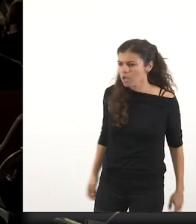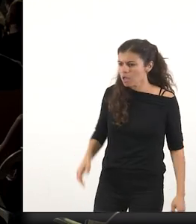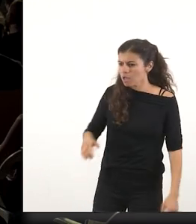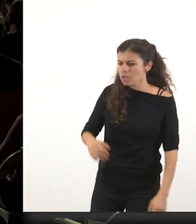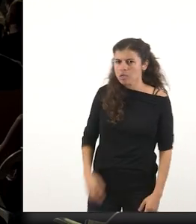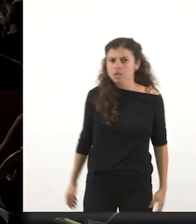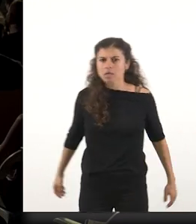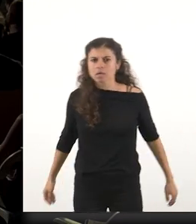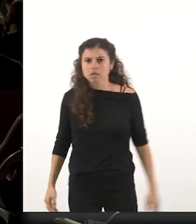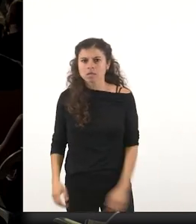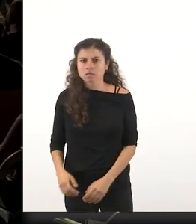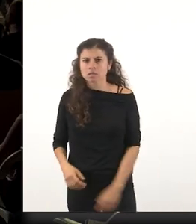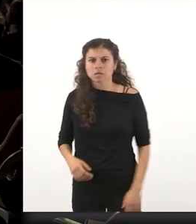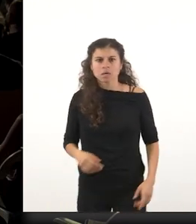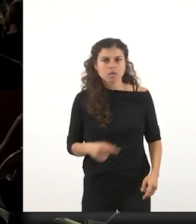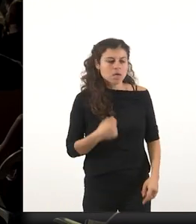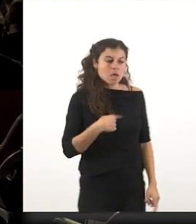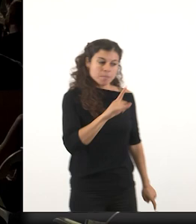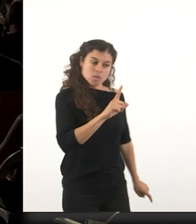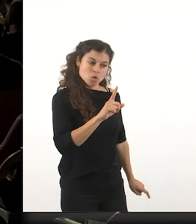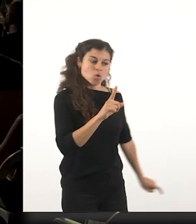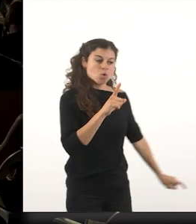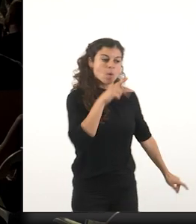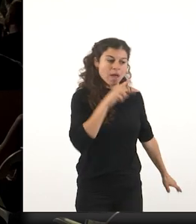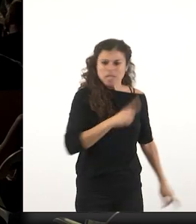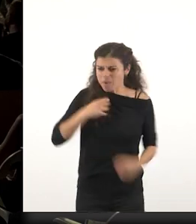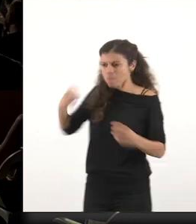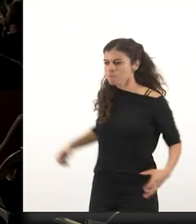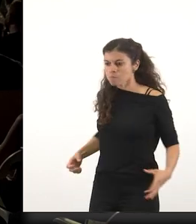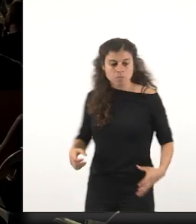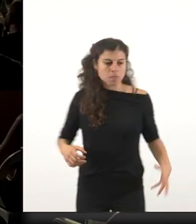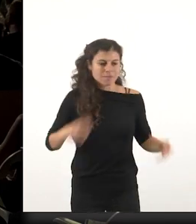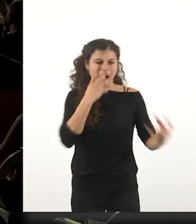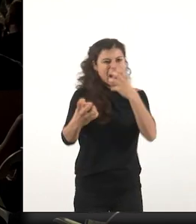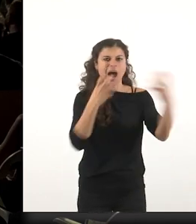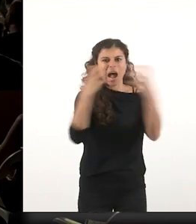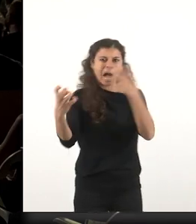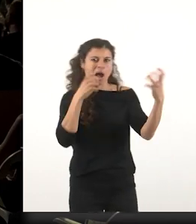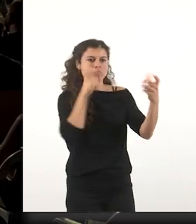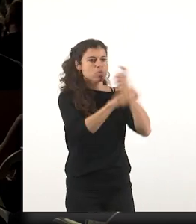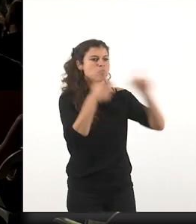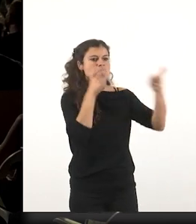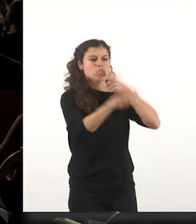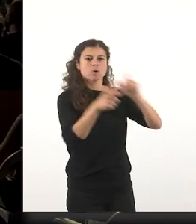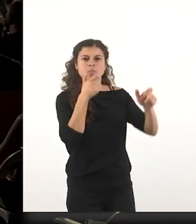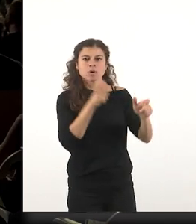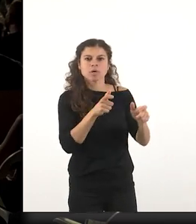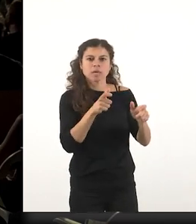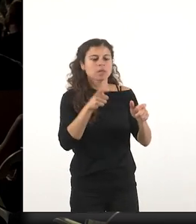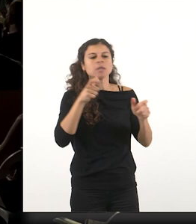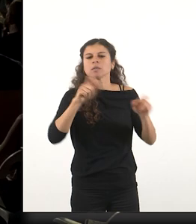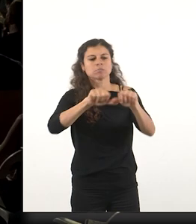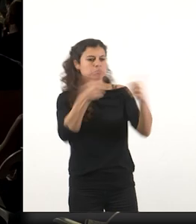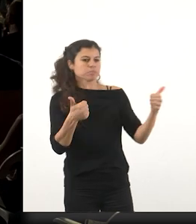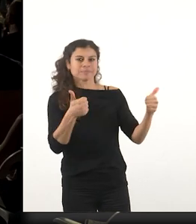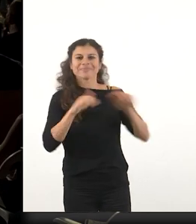más colega tuyo que mío. A mí no me vuelva a hablar así, Antonio. Te hablo como la gana. ¡Ah! Nos gritamos los dos, nos insultamos los dos y cortamos. La verdad es